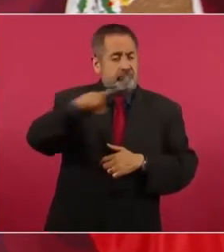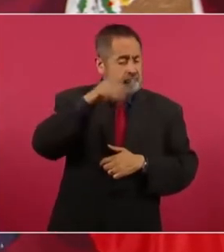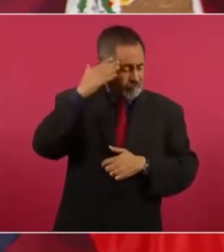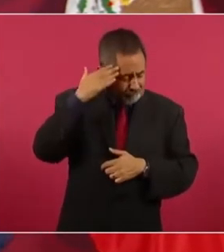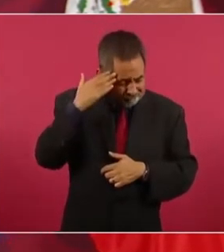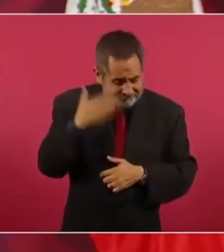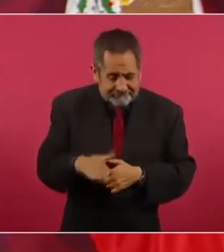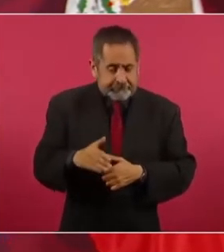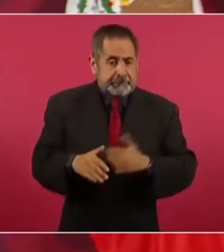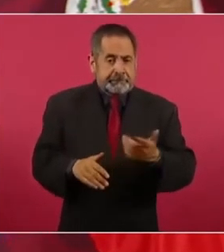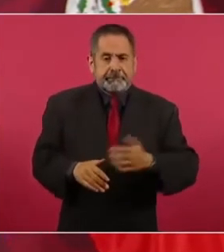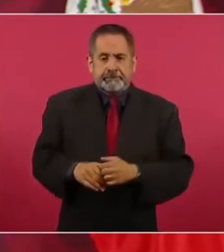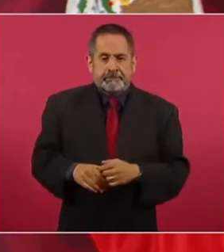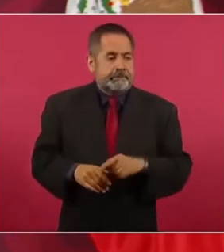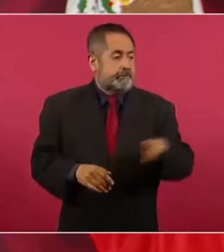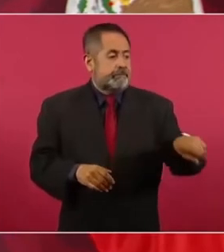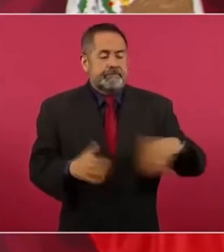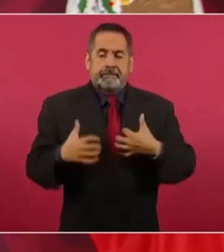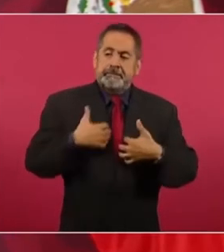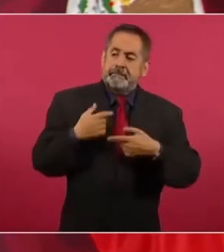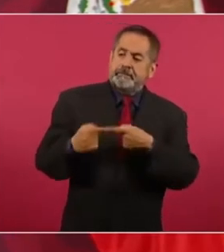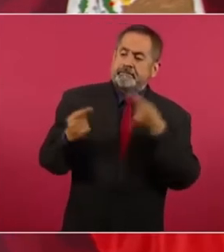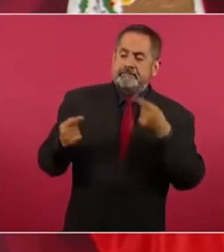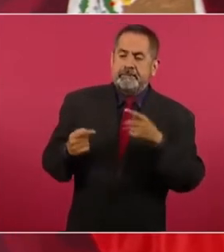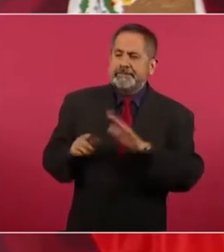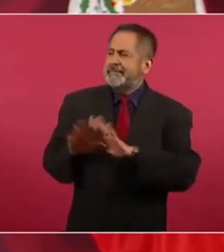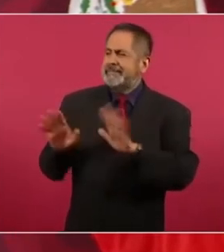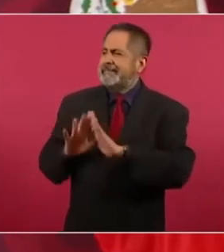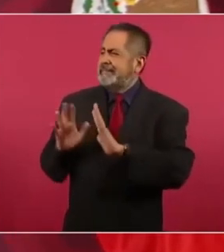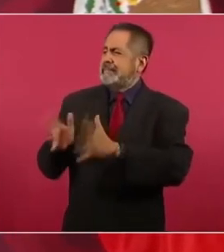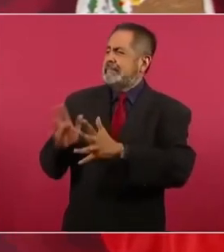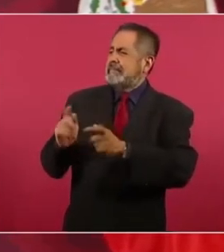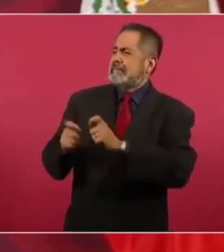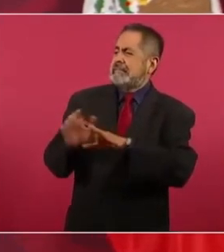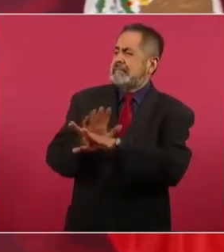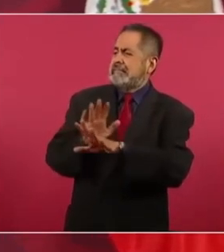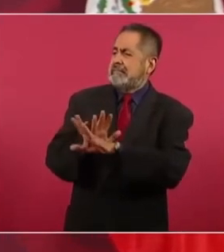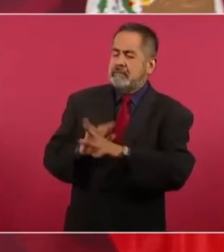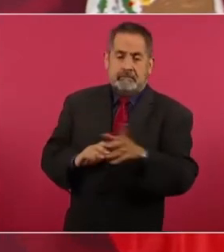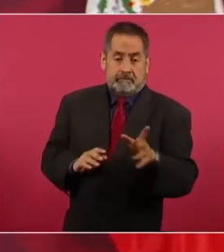Nuestros adversarios no quieren cambiar.